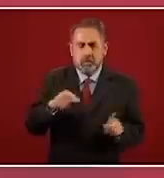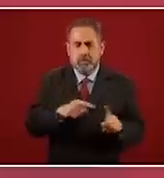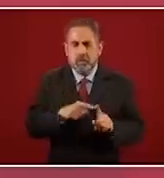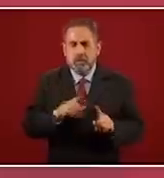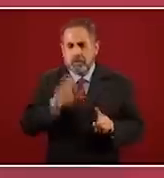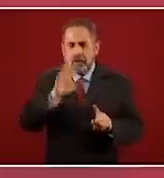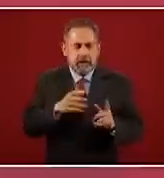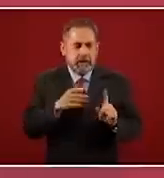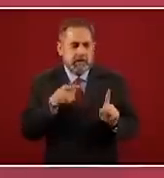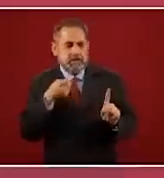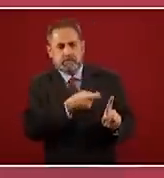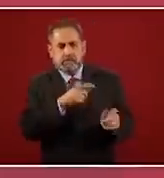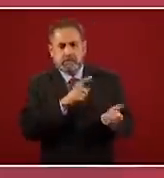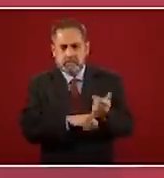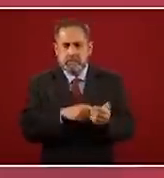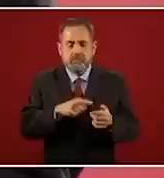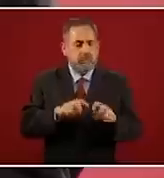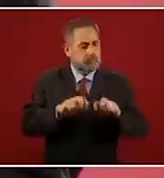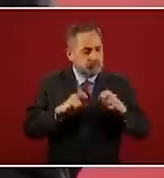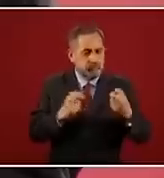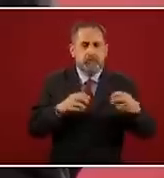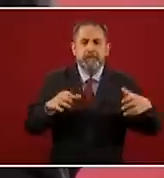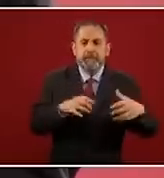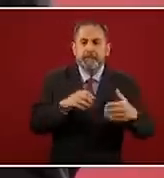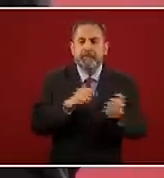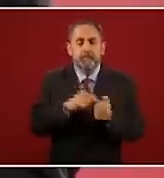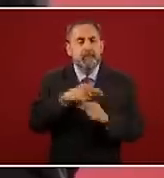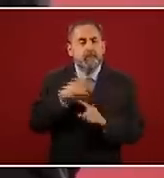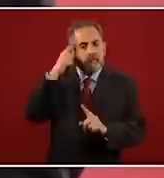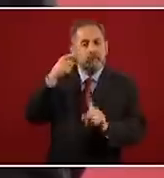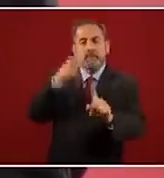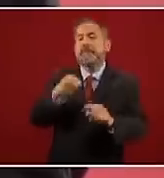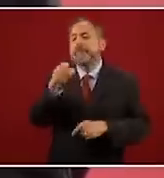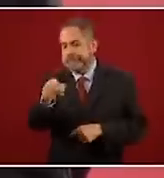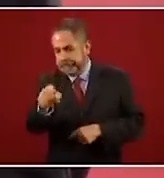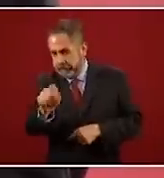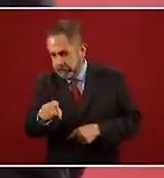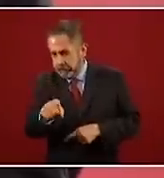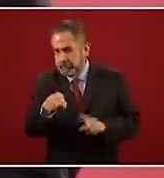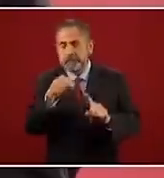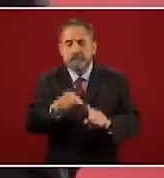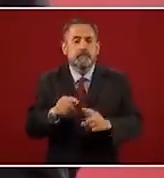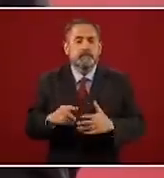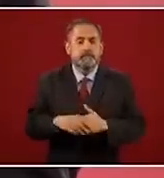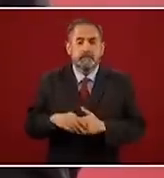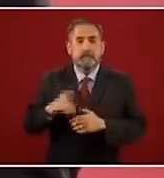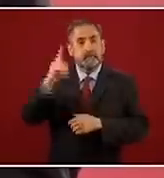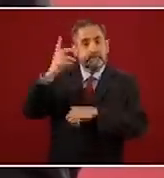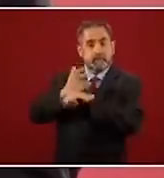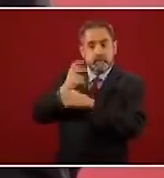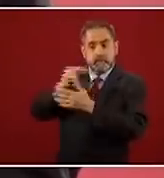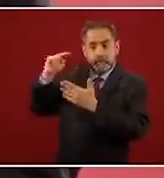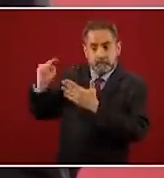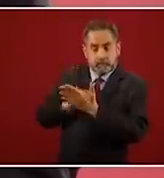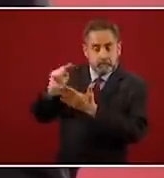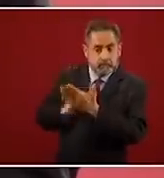Vamos a tener ese gabinete. Con ese propósito, pasando lo de la firma del día